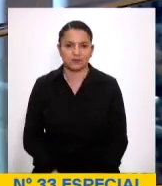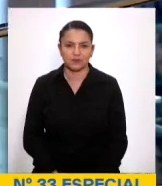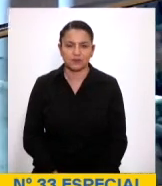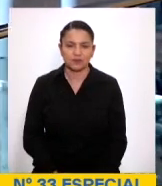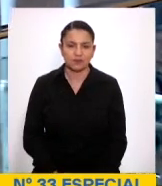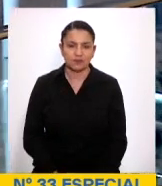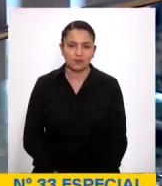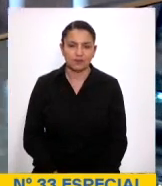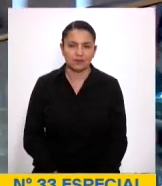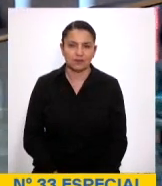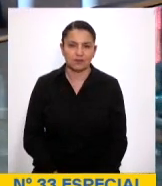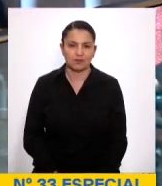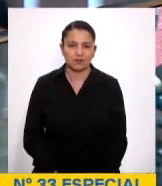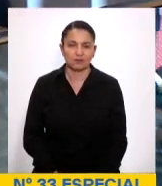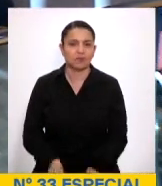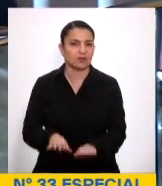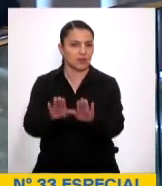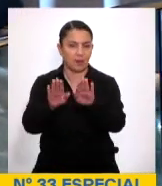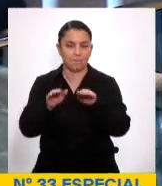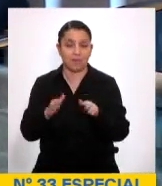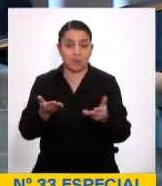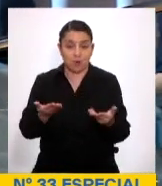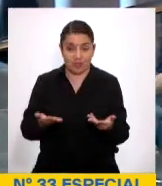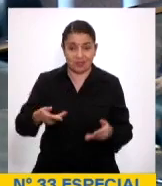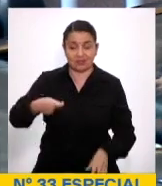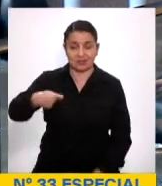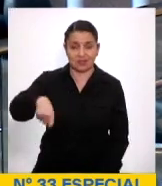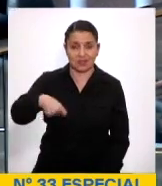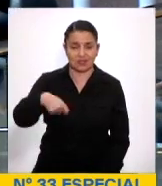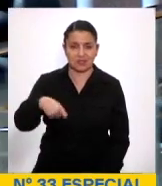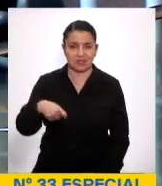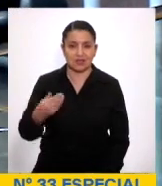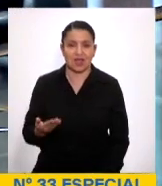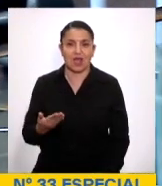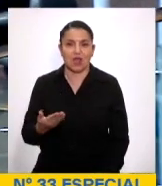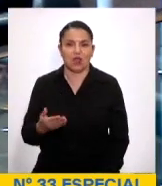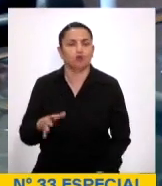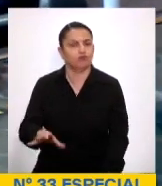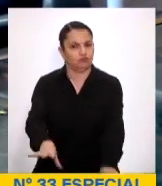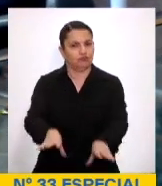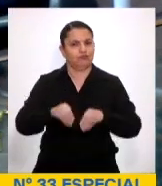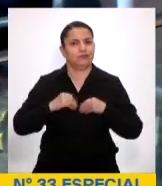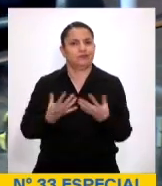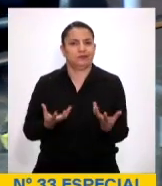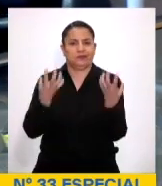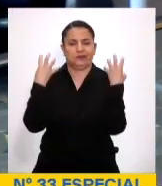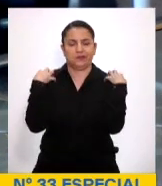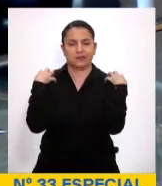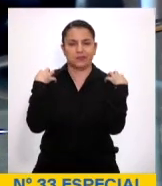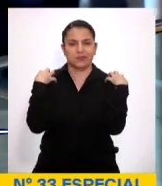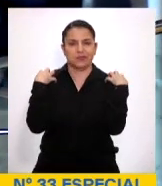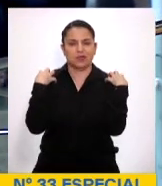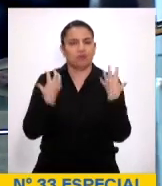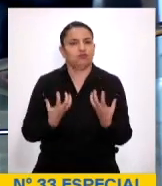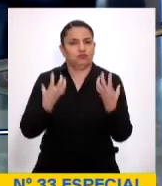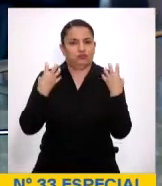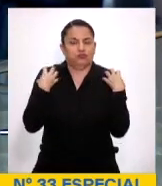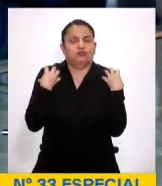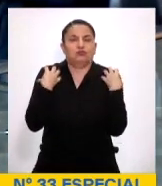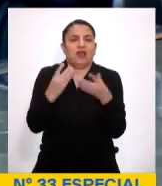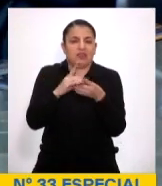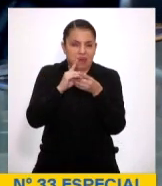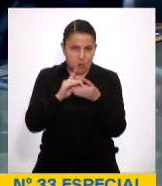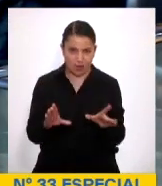basta Asimismo este senado lleva sobre Sí el peso el enorme peso de la